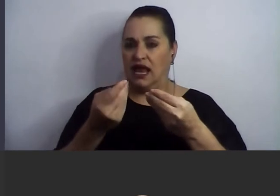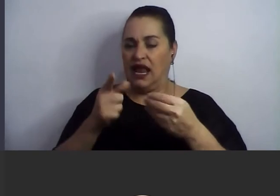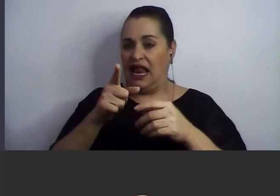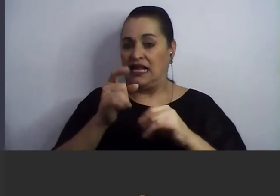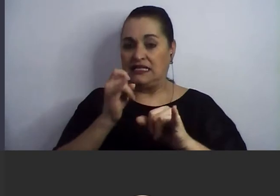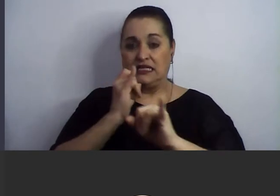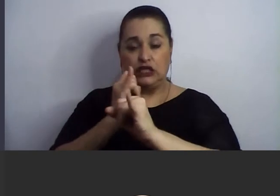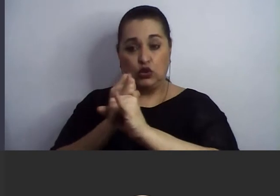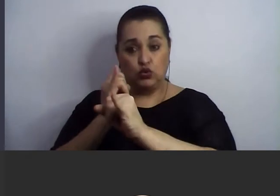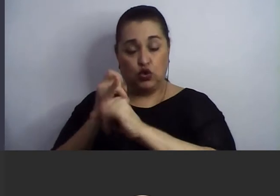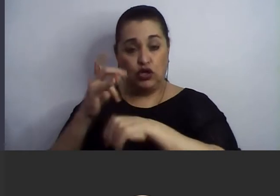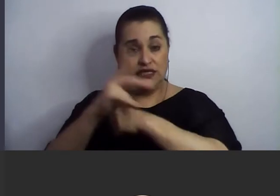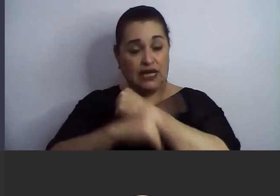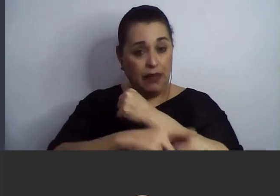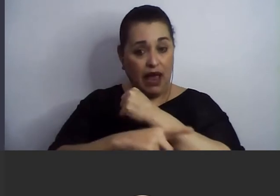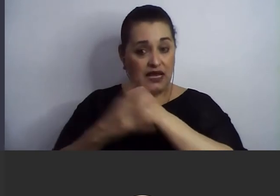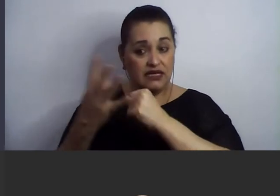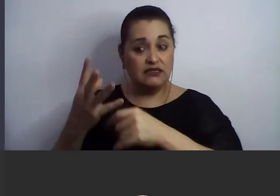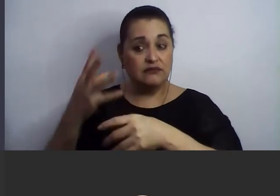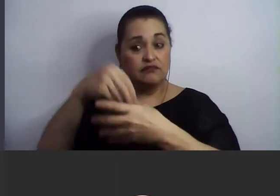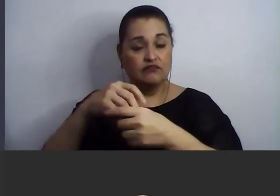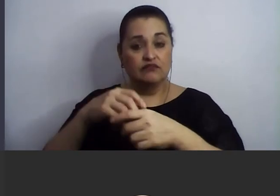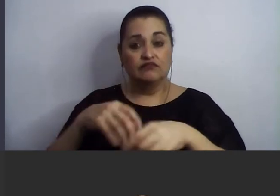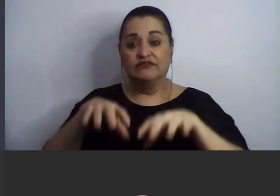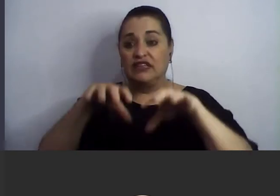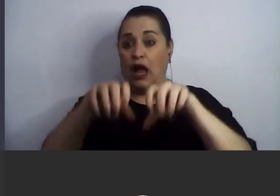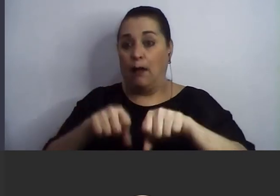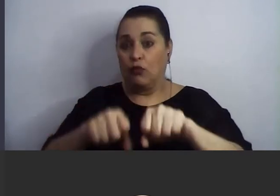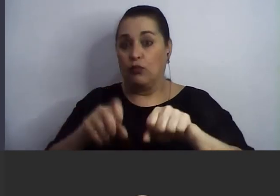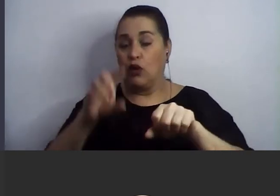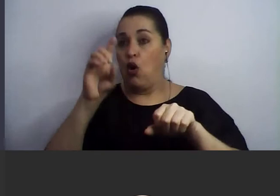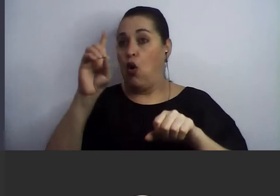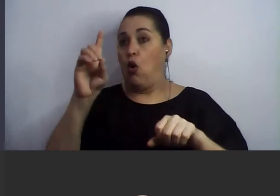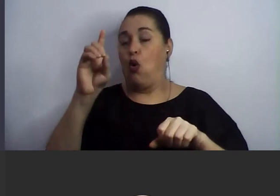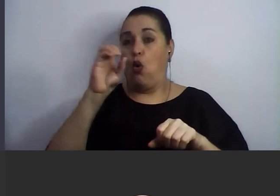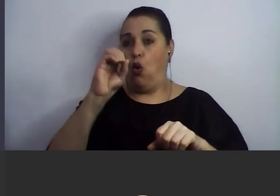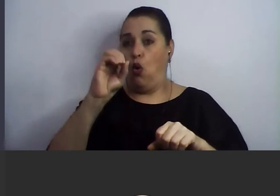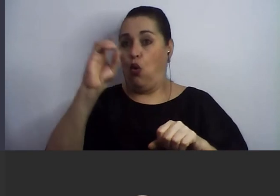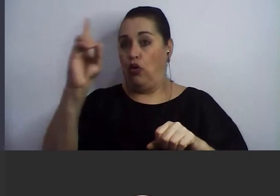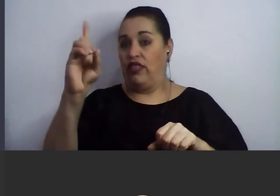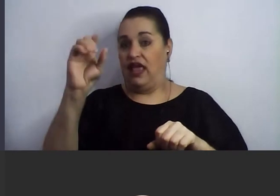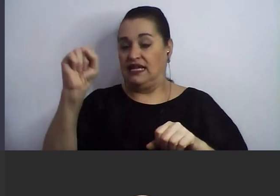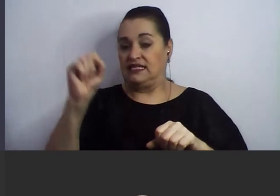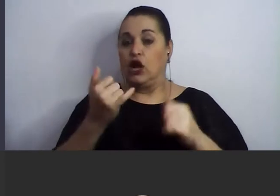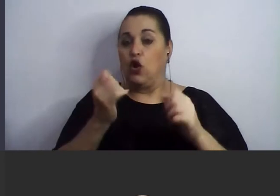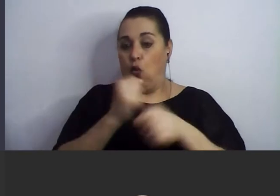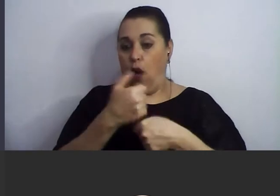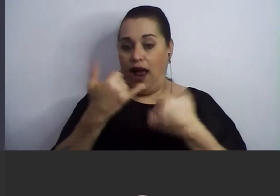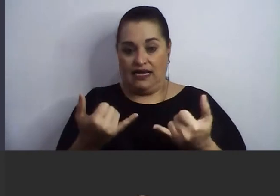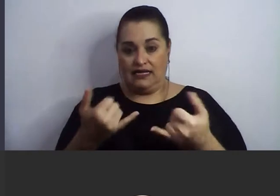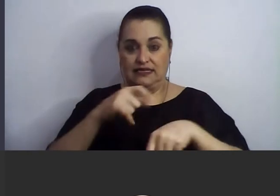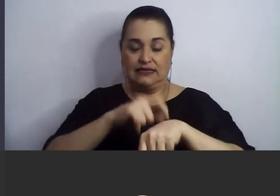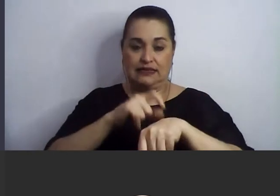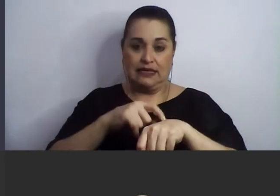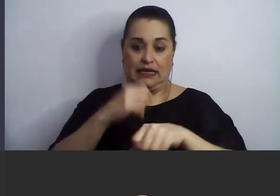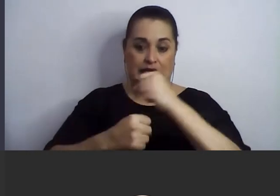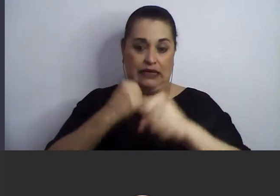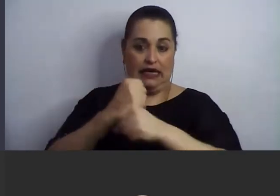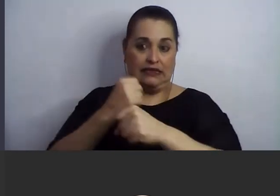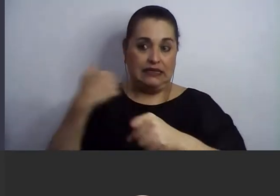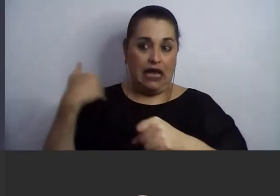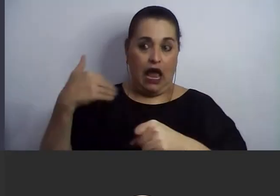entidades del país que no están apropiándose de los ODS los hagan realidad más en esta década que nos queda y